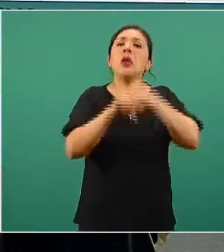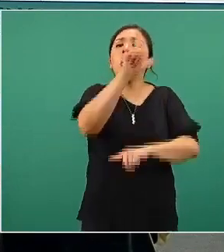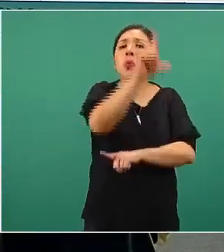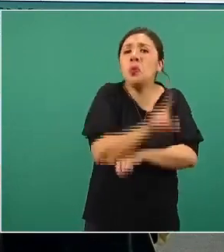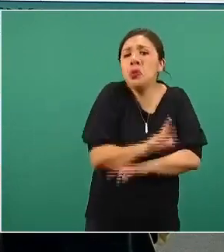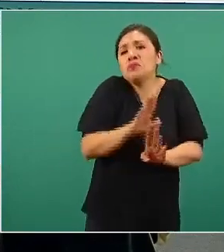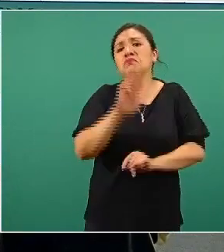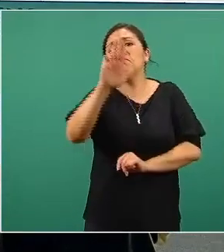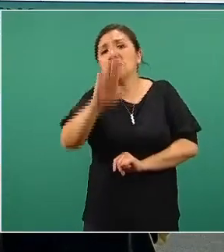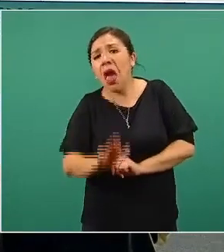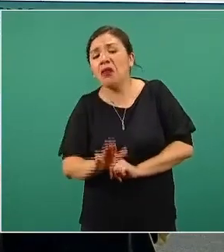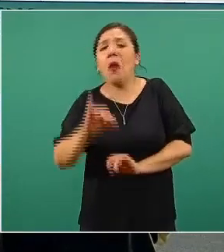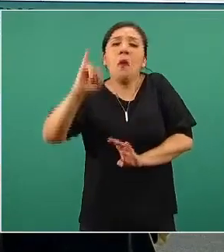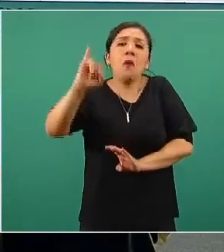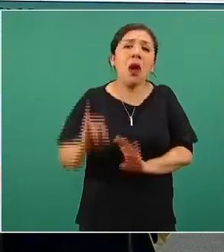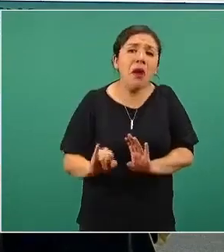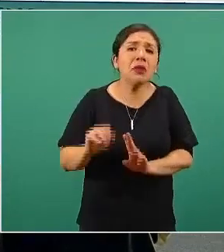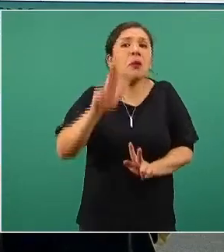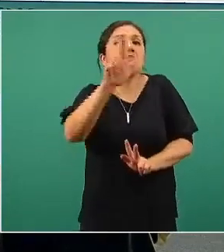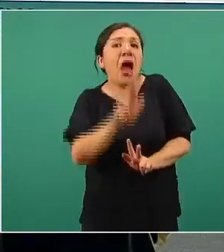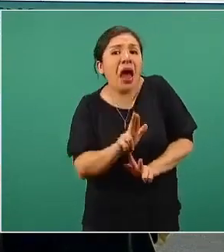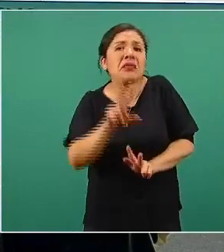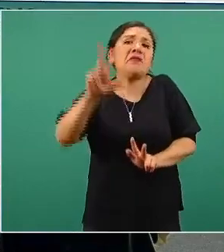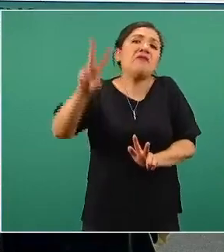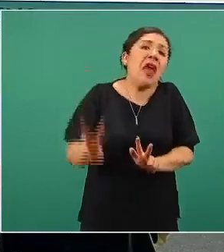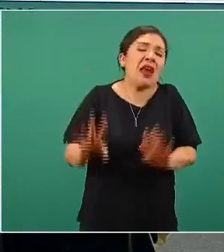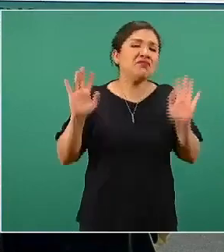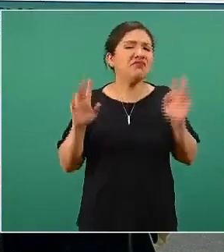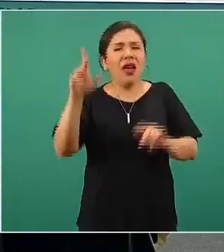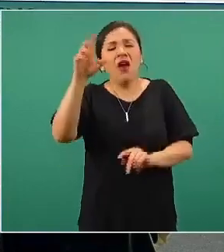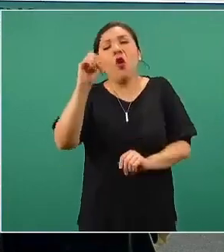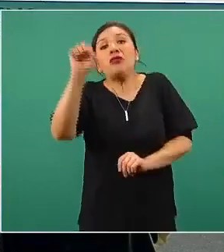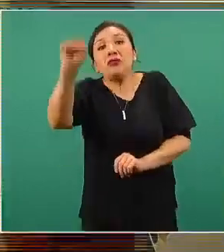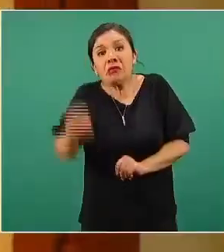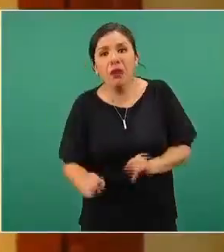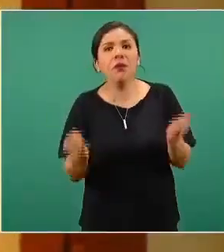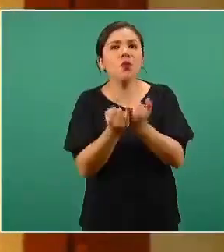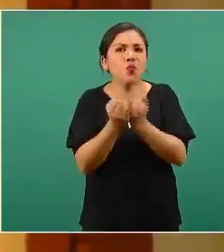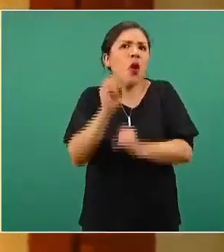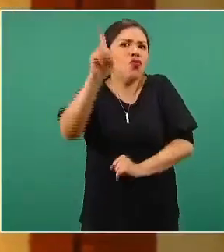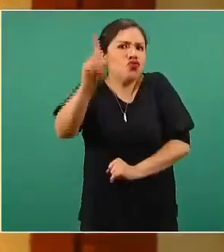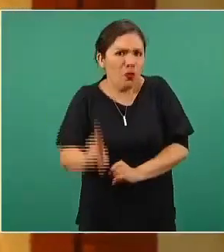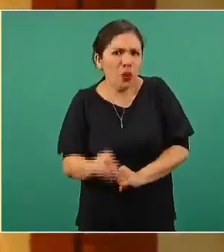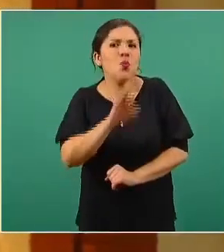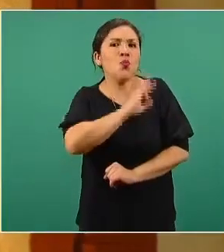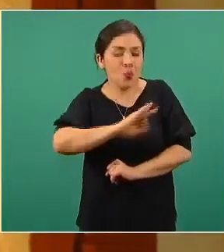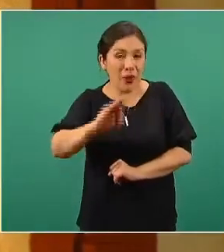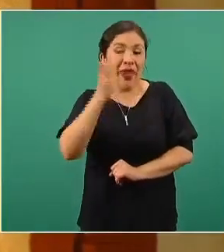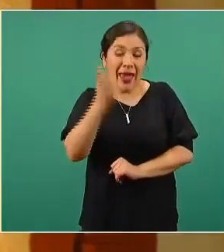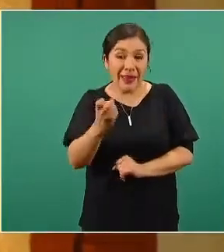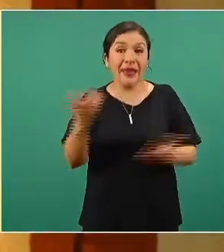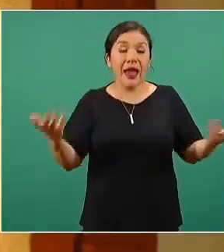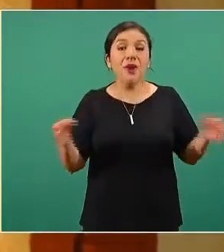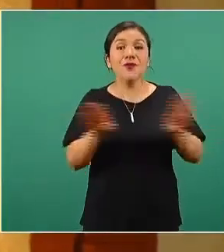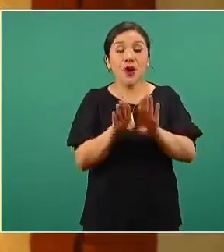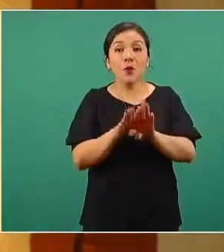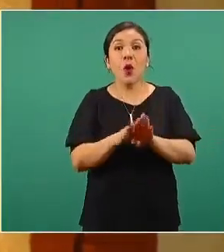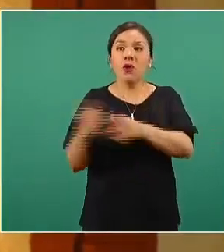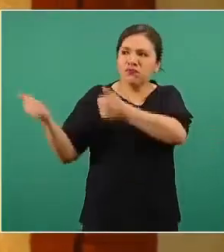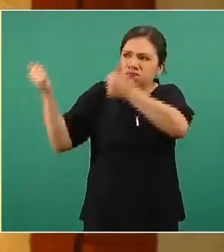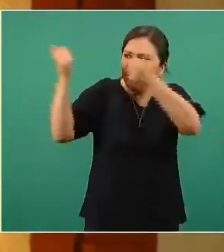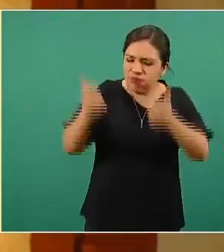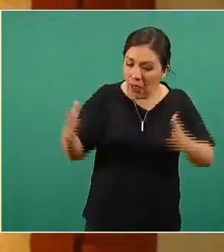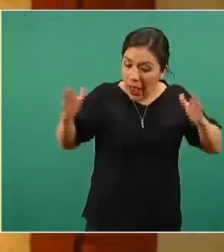los miércoles, los jueves, los martes, los viernes, los sábados o incluso los domingos. Y lo que vamos a hacer es que, como estos